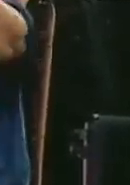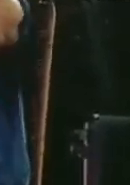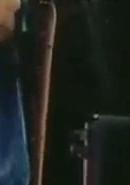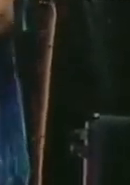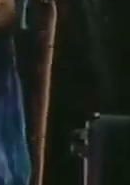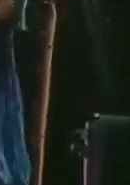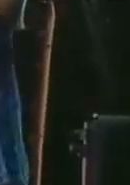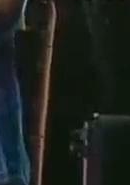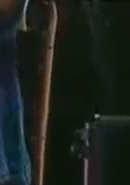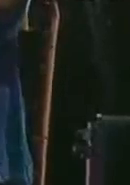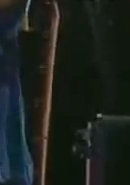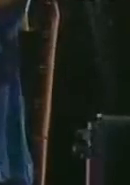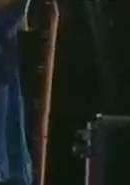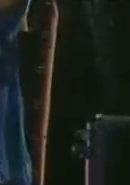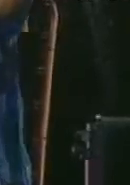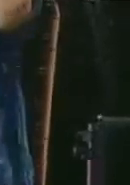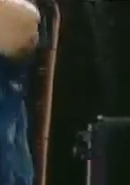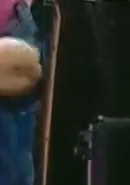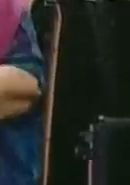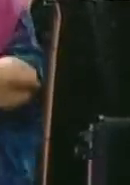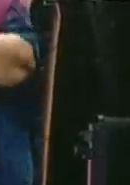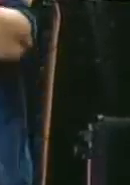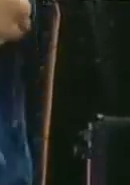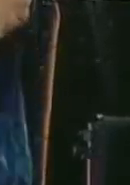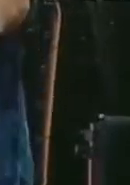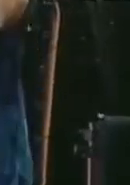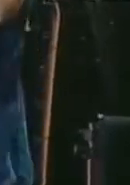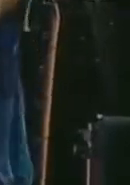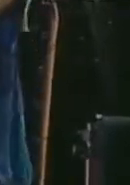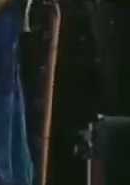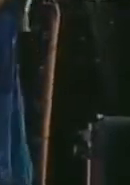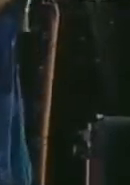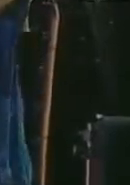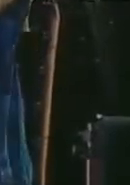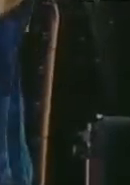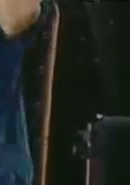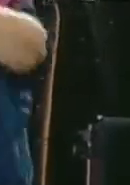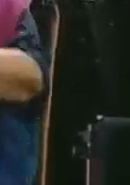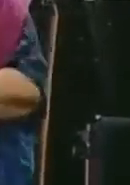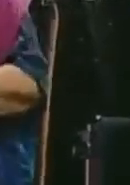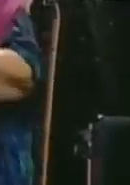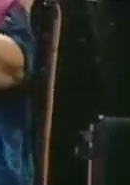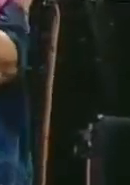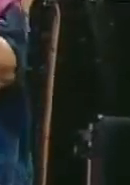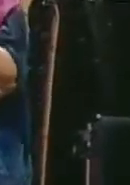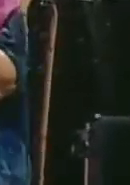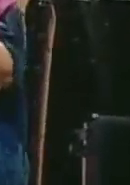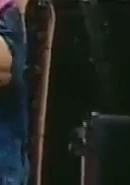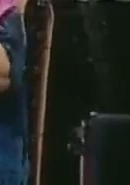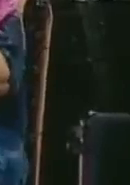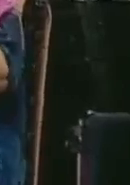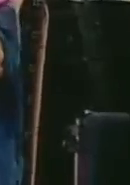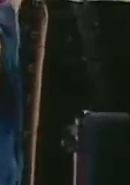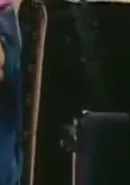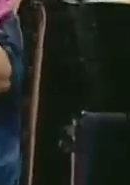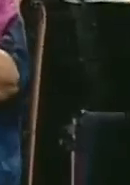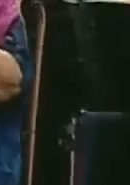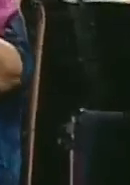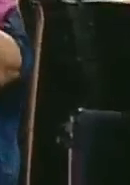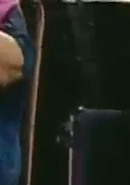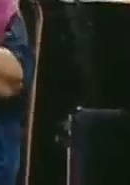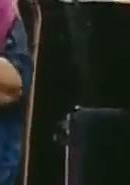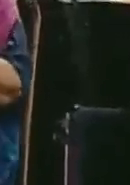Y viene remontando las Amazonas el grito rebelde del carioca, y viene a unirse con